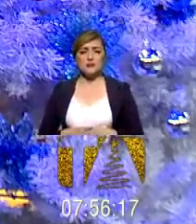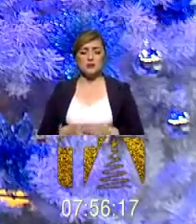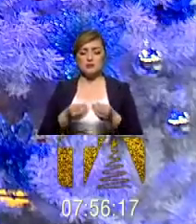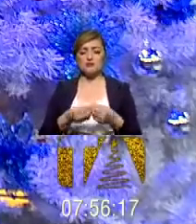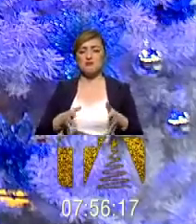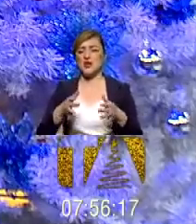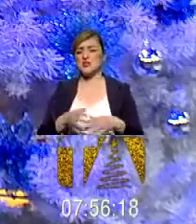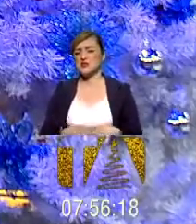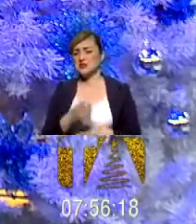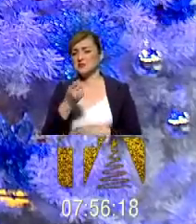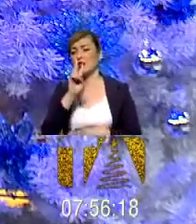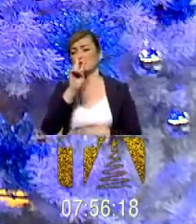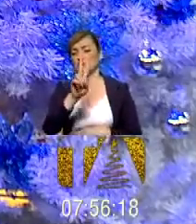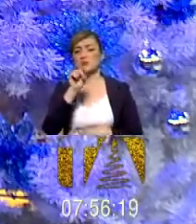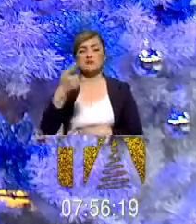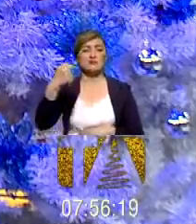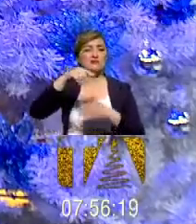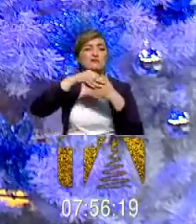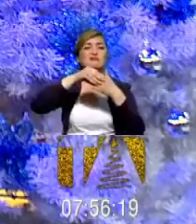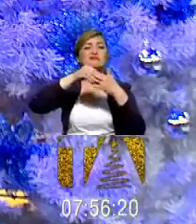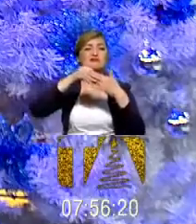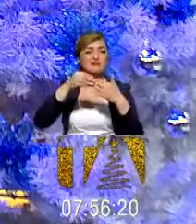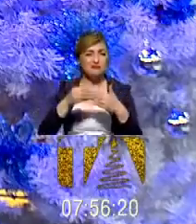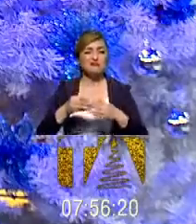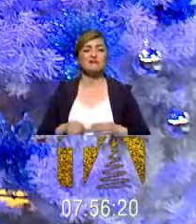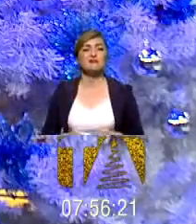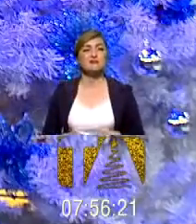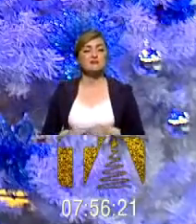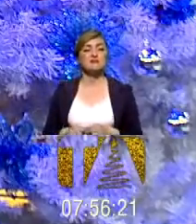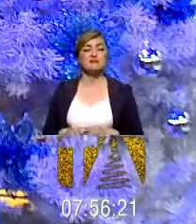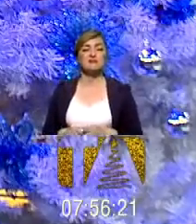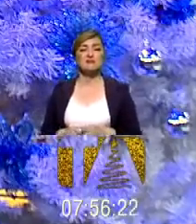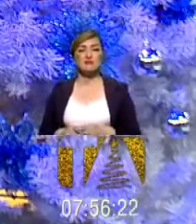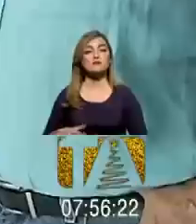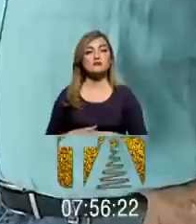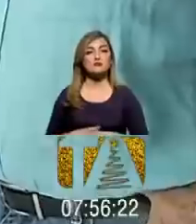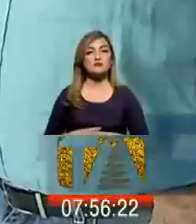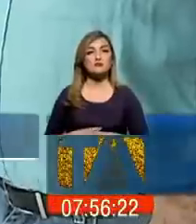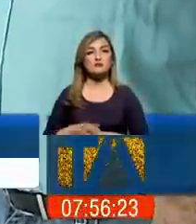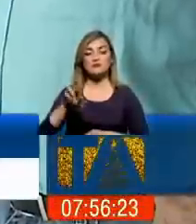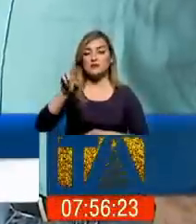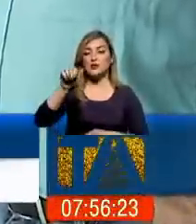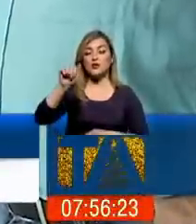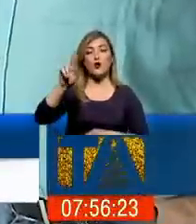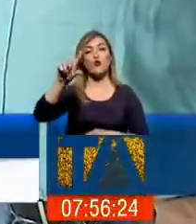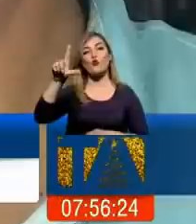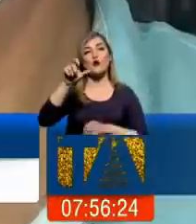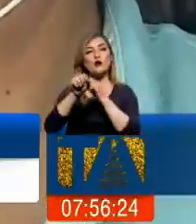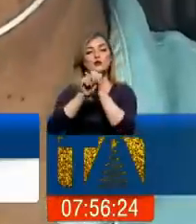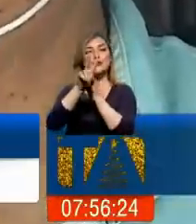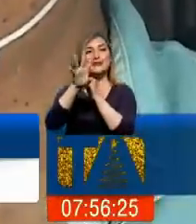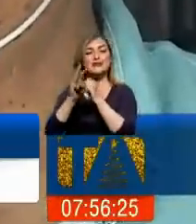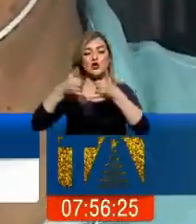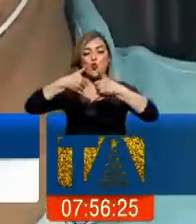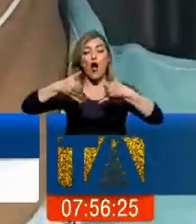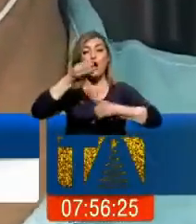dejaría de percibir más de 2,000 millones de dólares con las nuevas prohibiciones. Raúl tiene 26 años atendiendo este local